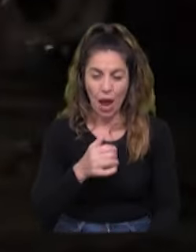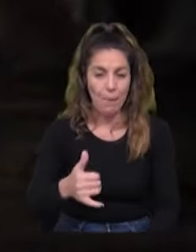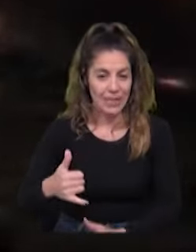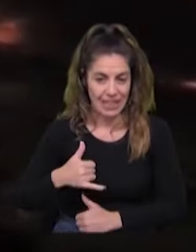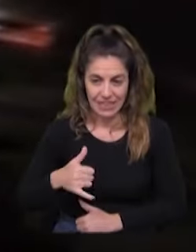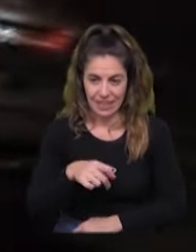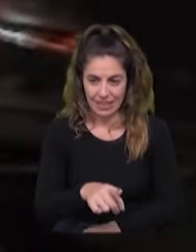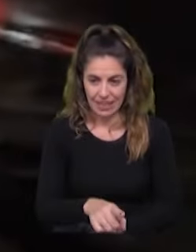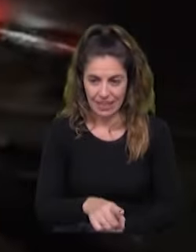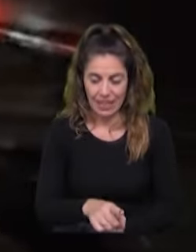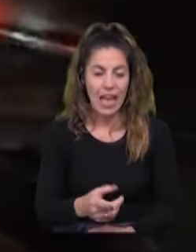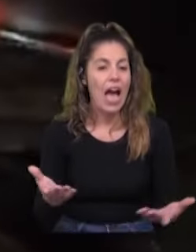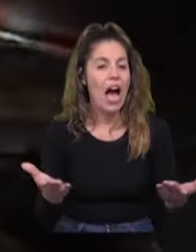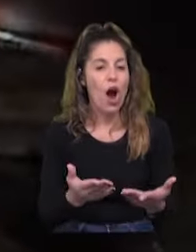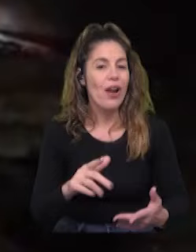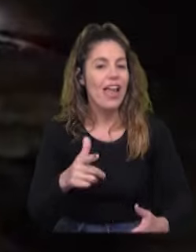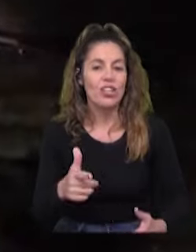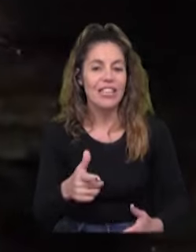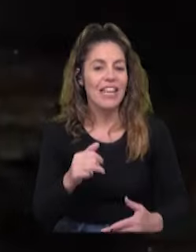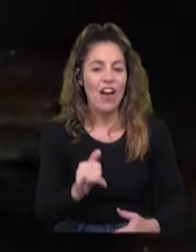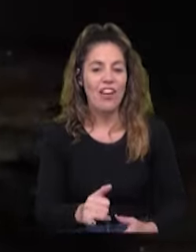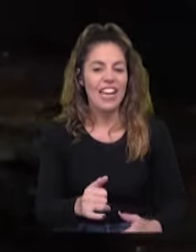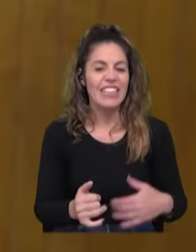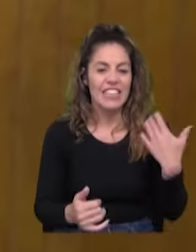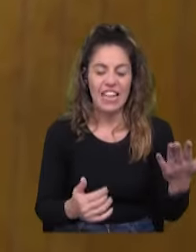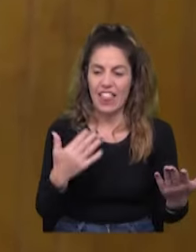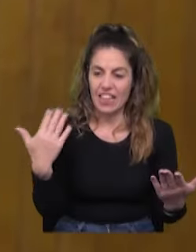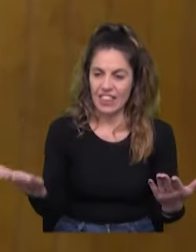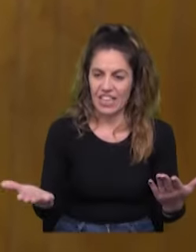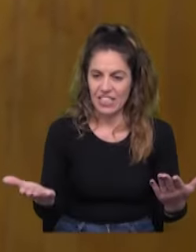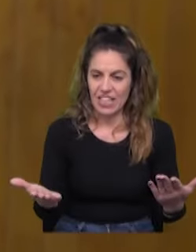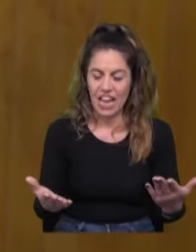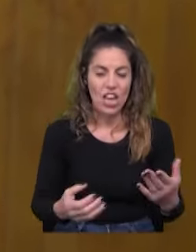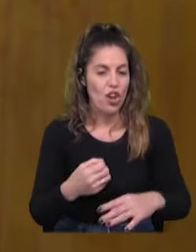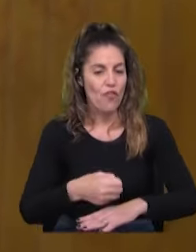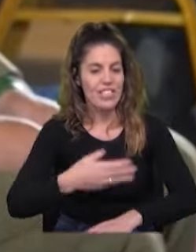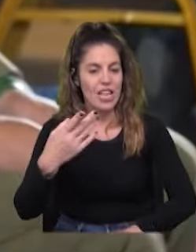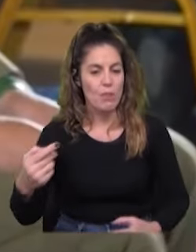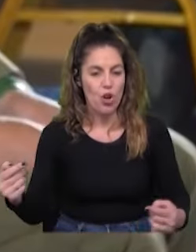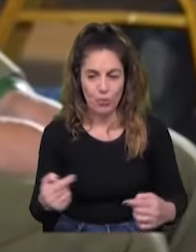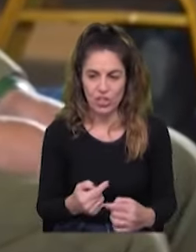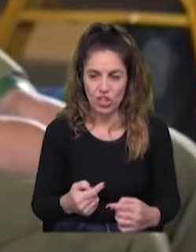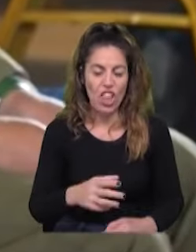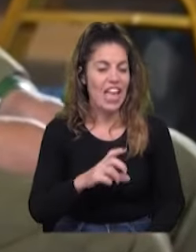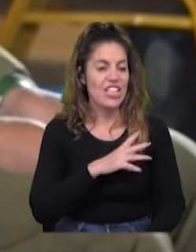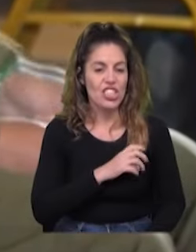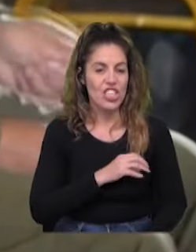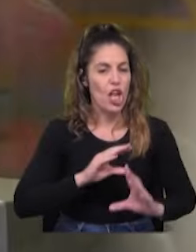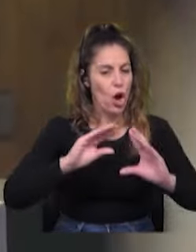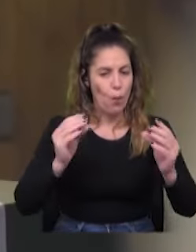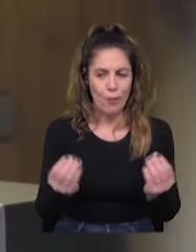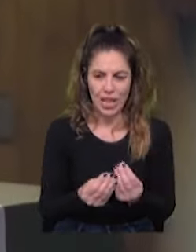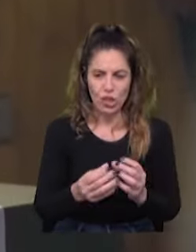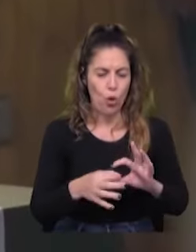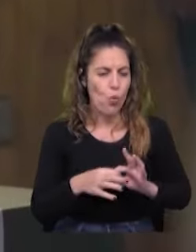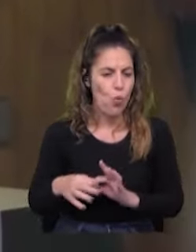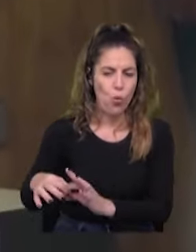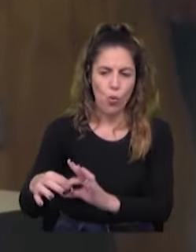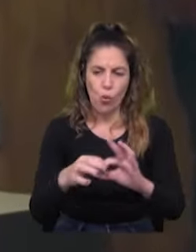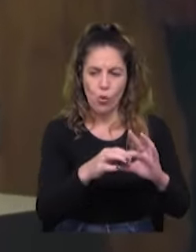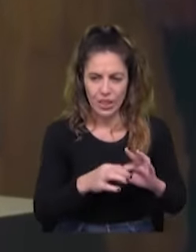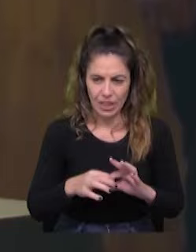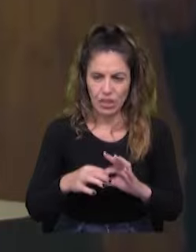militarizada Ahora no tienen que haber ni izquierdas ni derechas ni oficialismo ni oposición chile tiene que estar entero como un solo puño